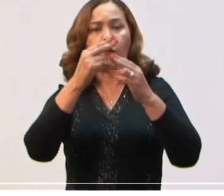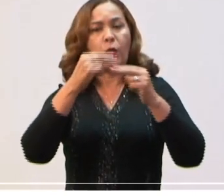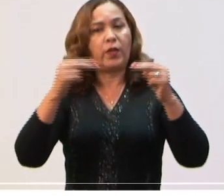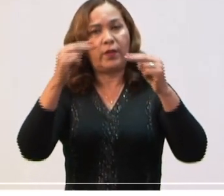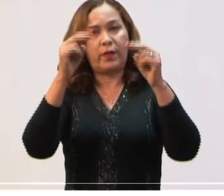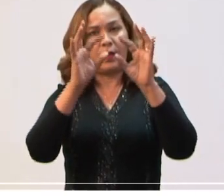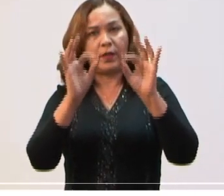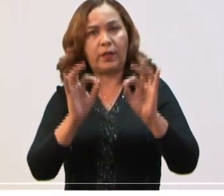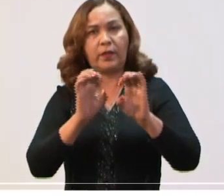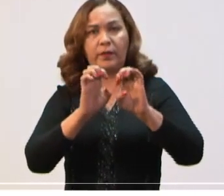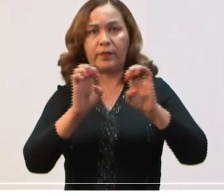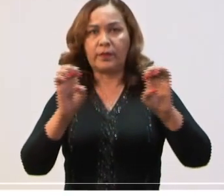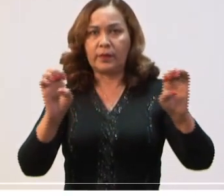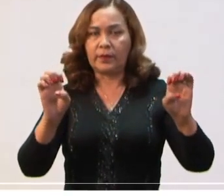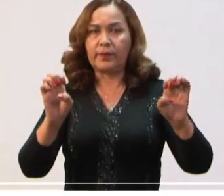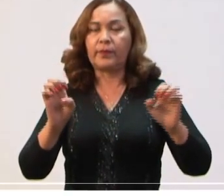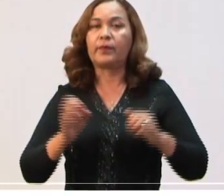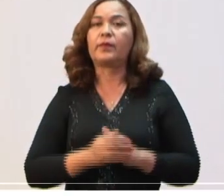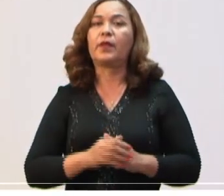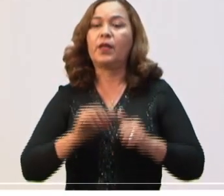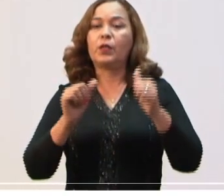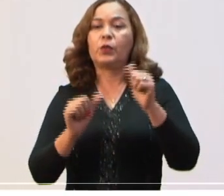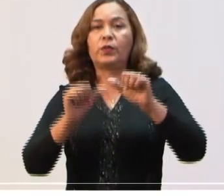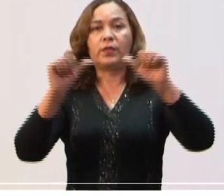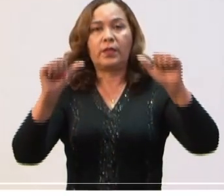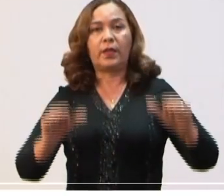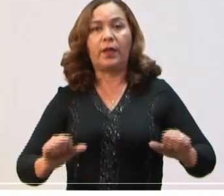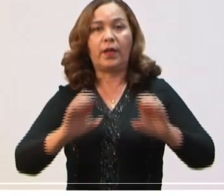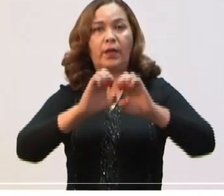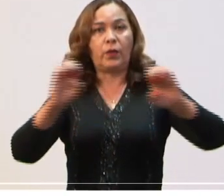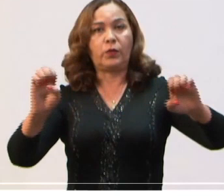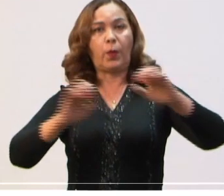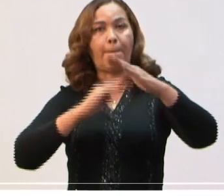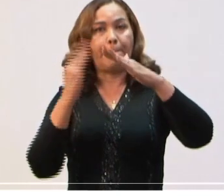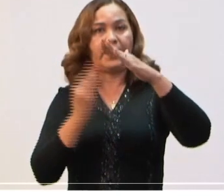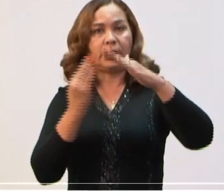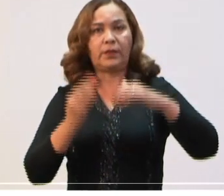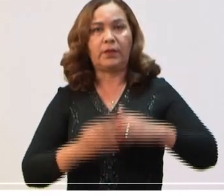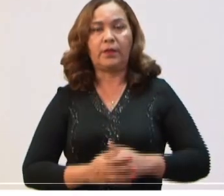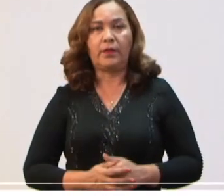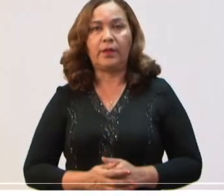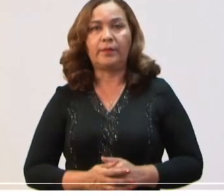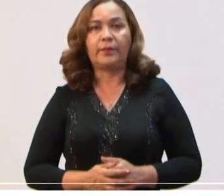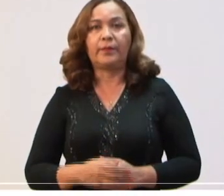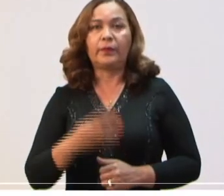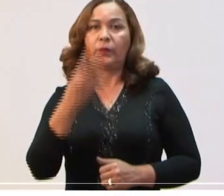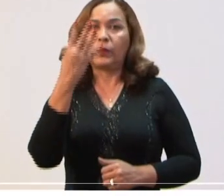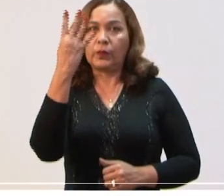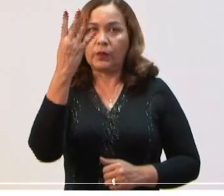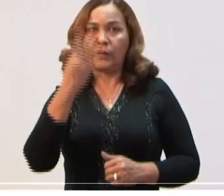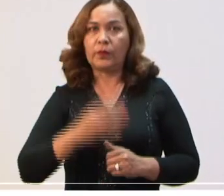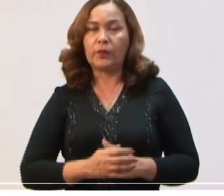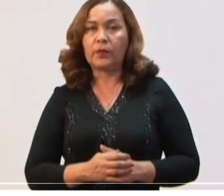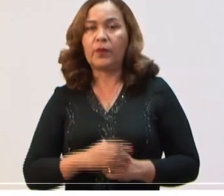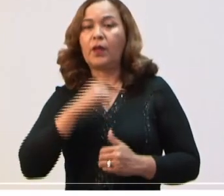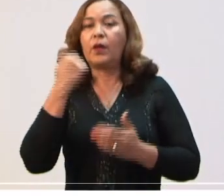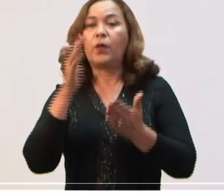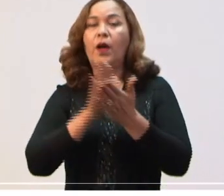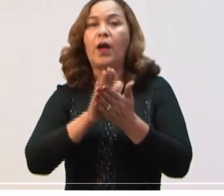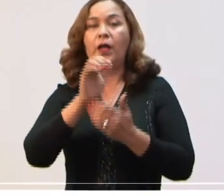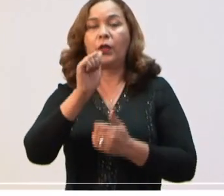todos los niveles y modalidades del subsistema de educación básica día 4